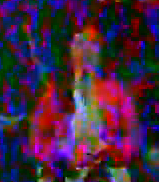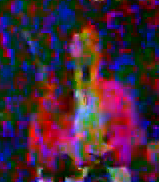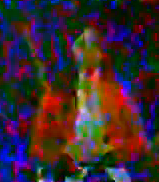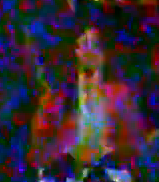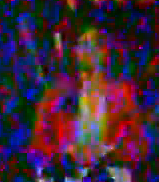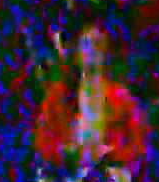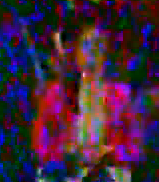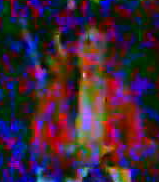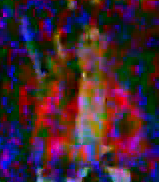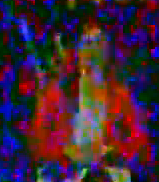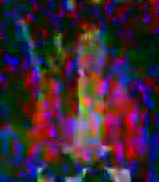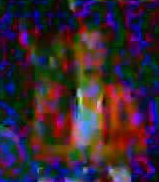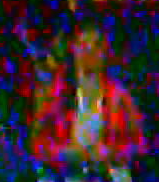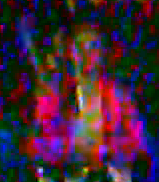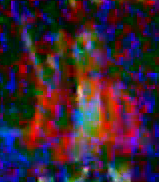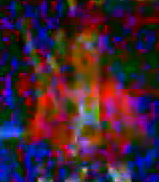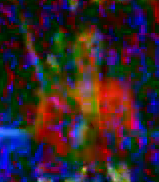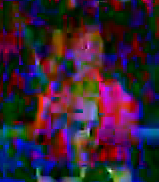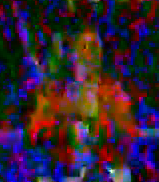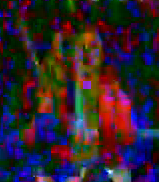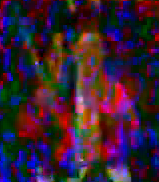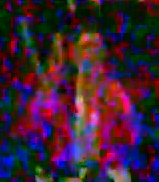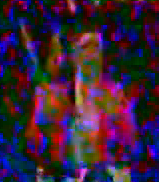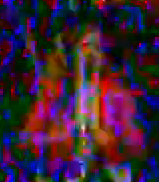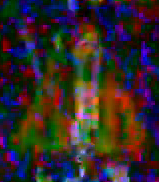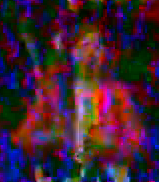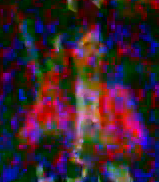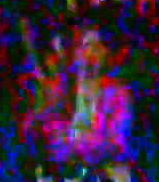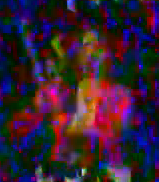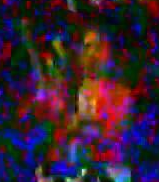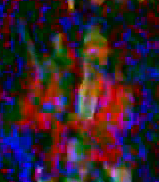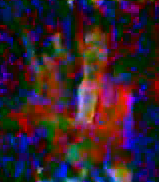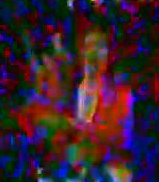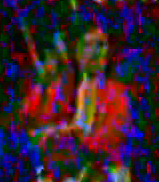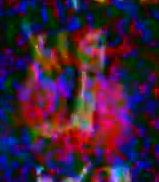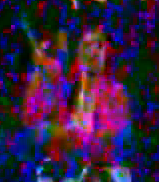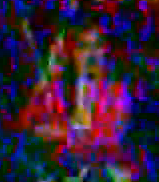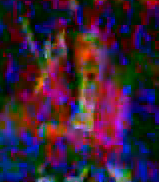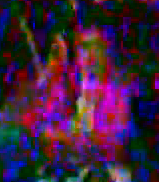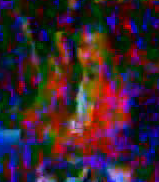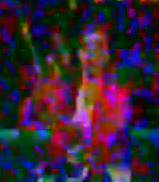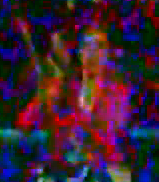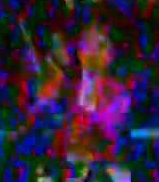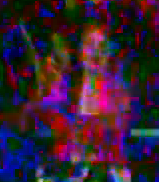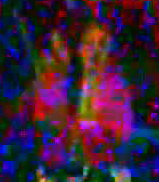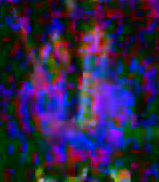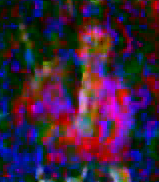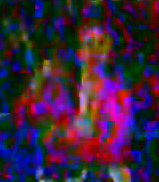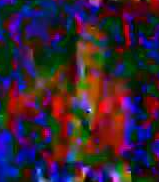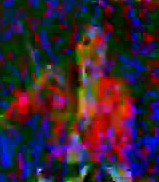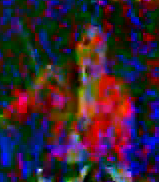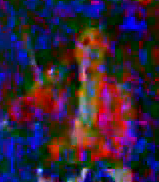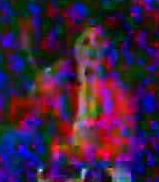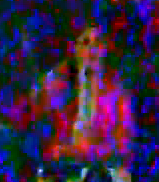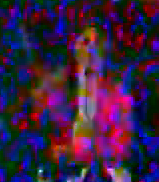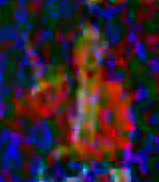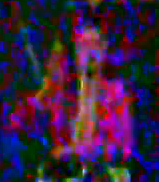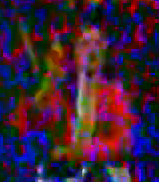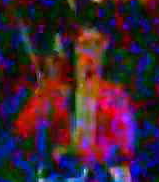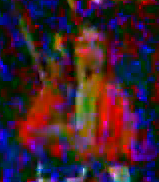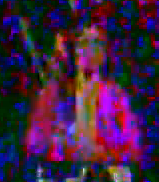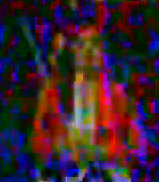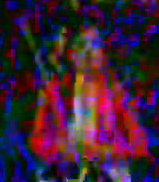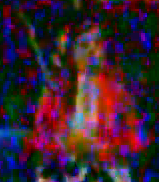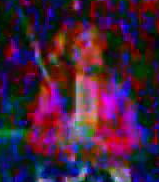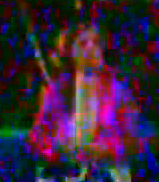tiene que ver el Ecuador, porque el cuerpo viene a territorio ecuatoriano y particularmente a Mataje. ¿Sí